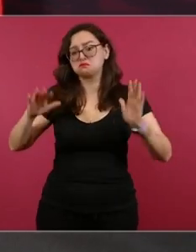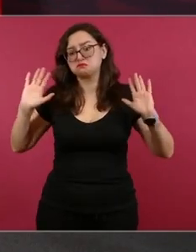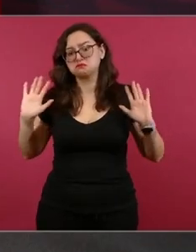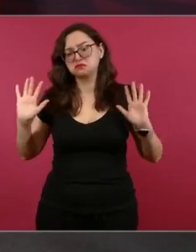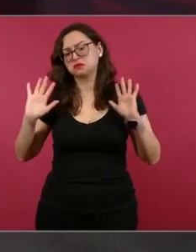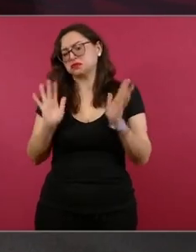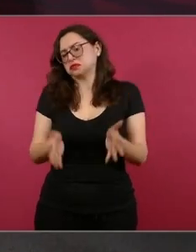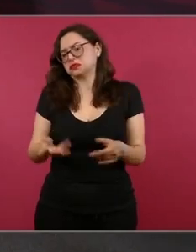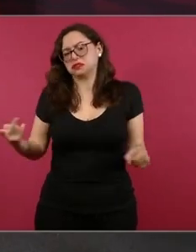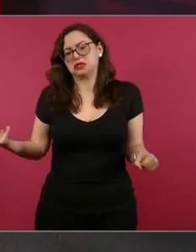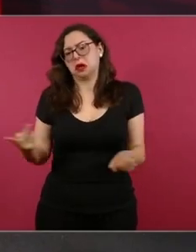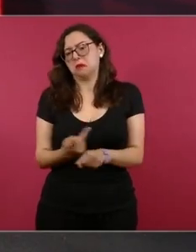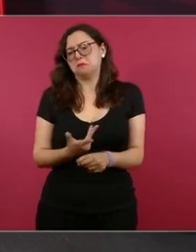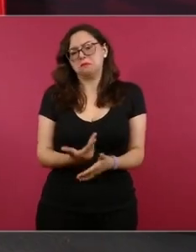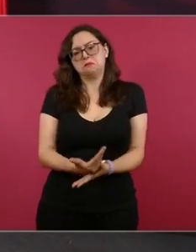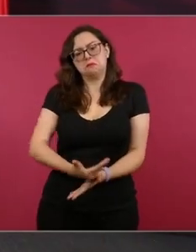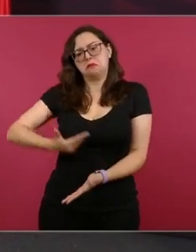pues